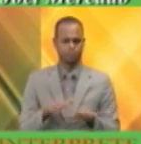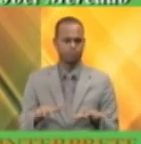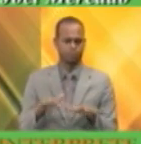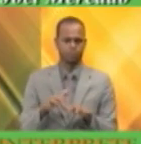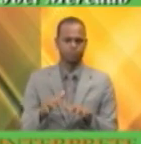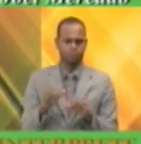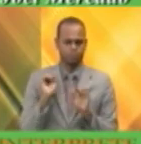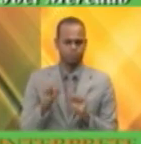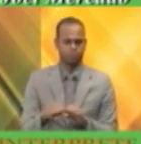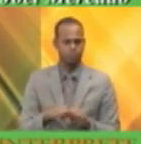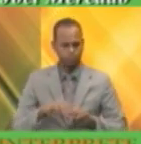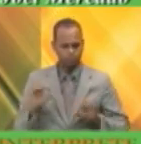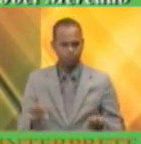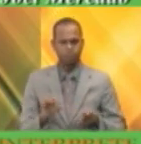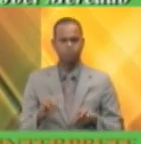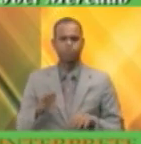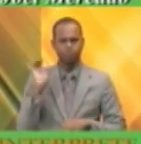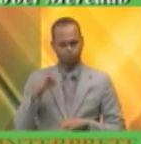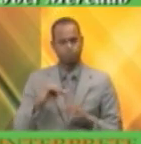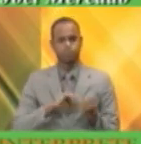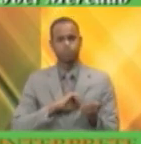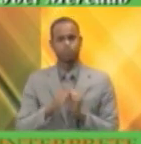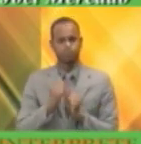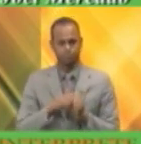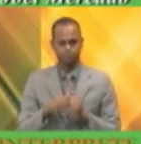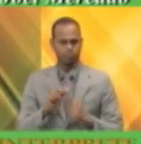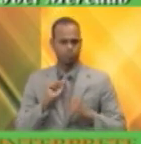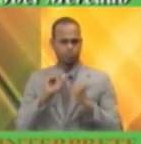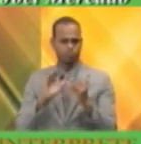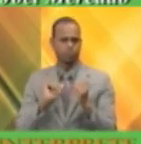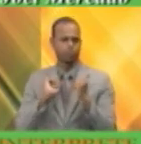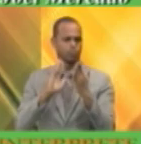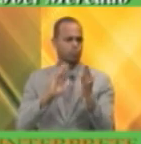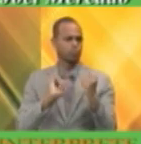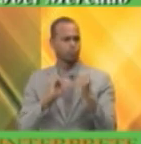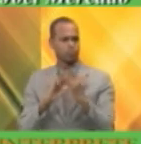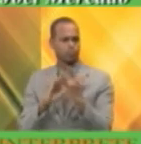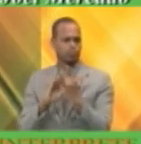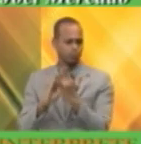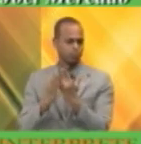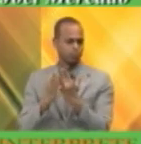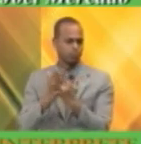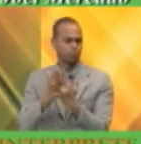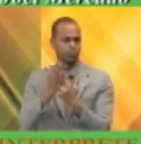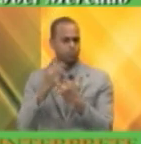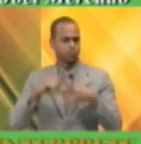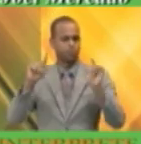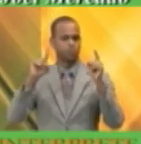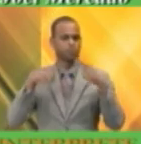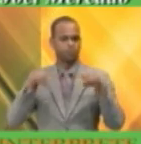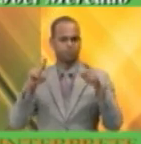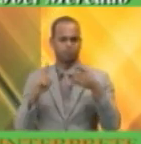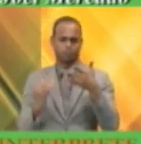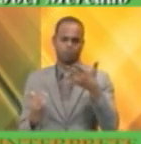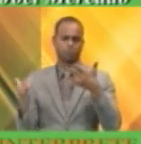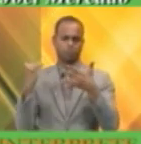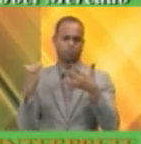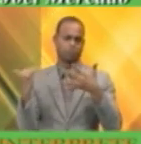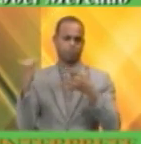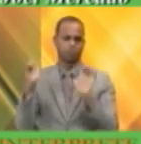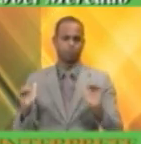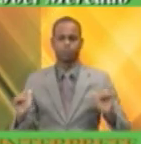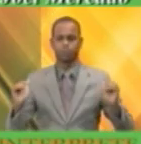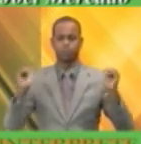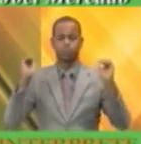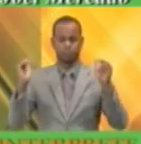se desafíen. Eso es el deporte, desafío, descubrir cosas, alcanzar nivel, darse la oportunidad